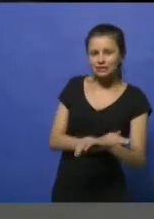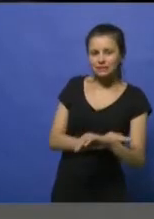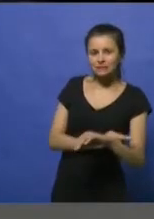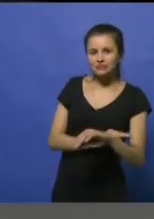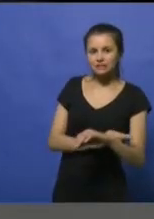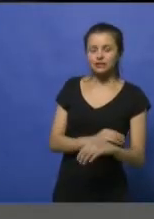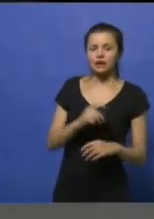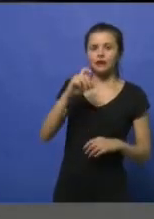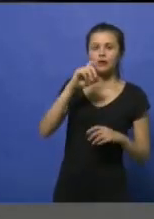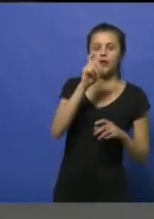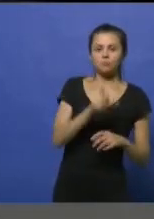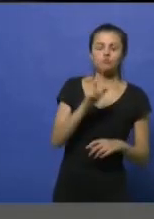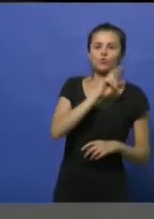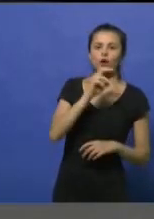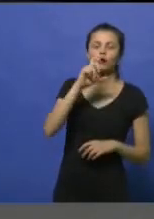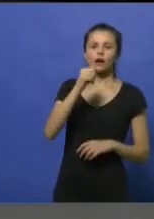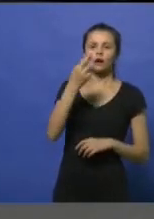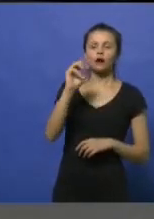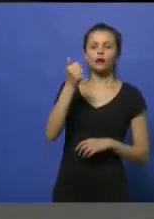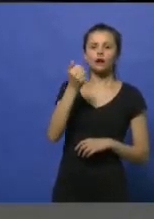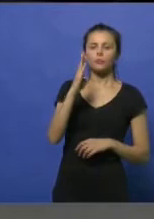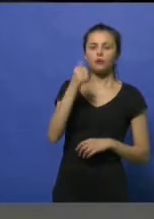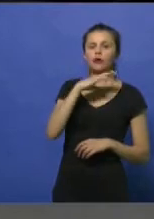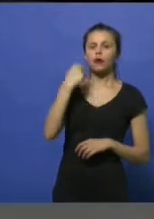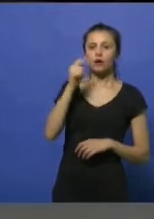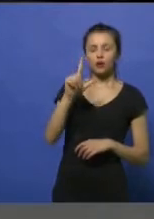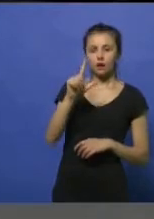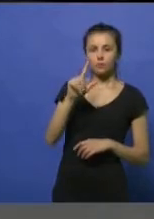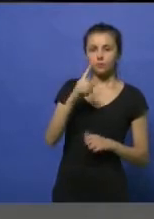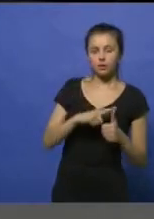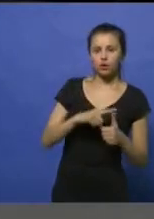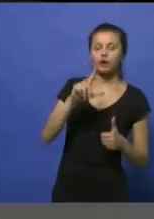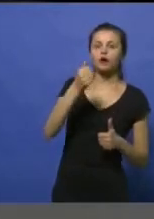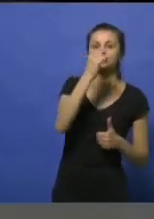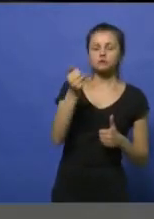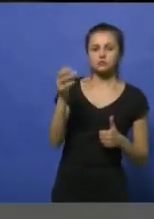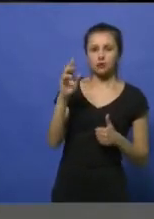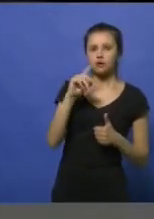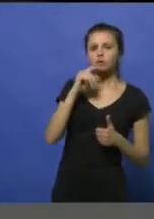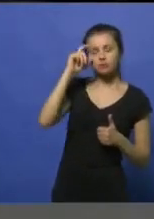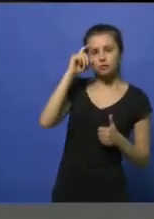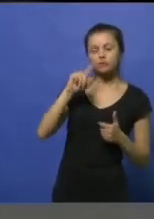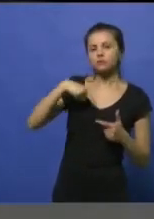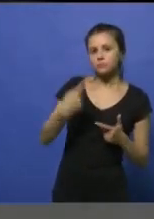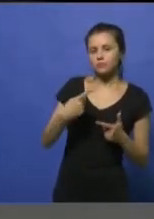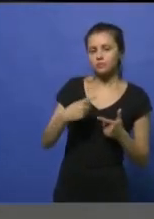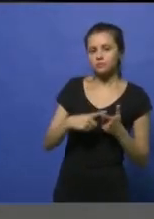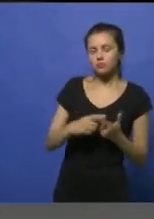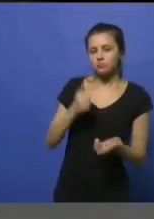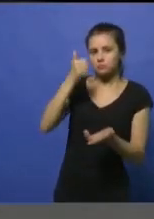De Roxana Carabajal. Bien. Va a ser en la previa de Roxana Carabajal, el show primero de Darío Lasarte. Buena medida. Está bueno, la verdad que sí. Y después